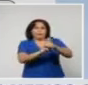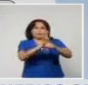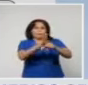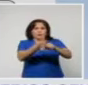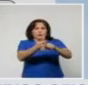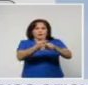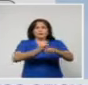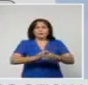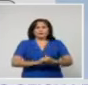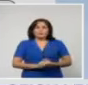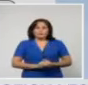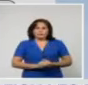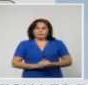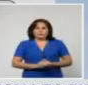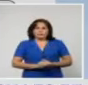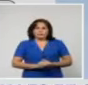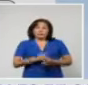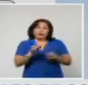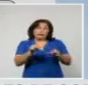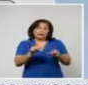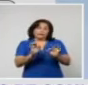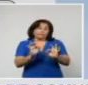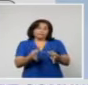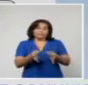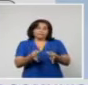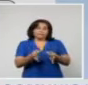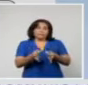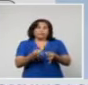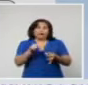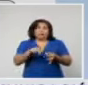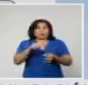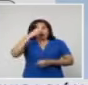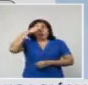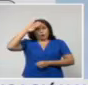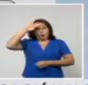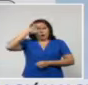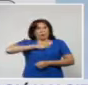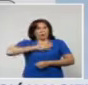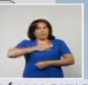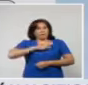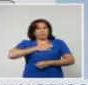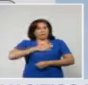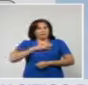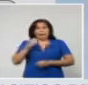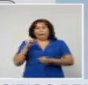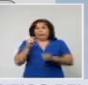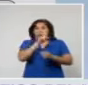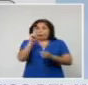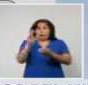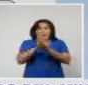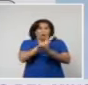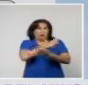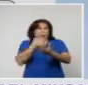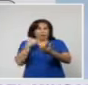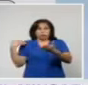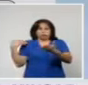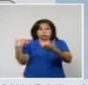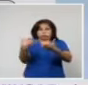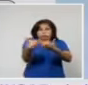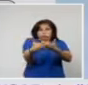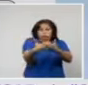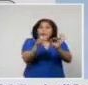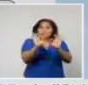COVID-19. Y de esta forma, ya en nuestro país, desde el día 11 de marzo, que fue cuando